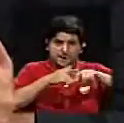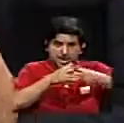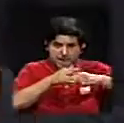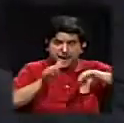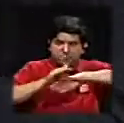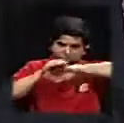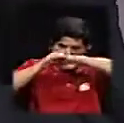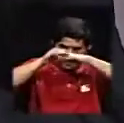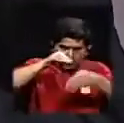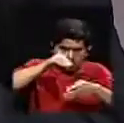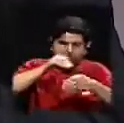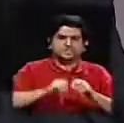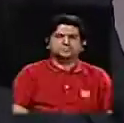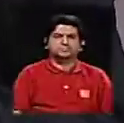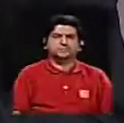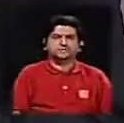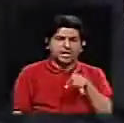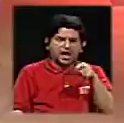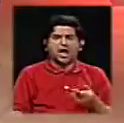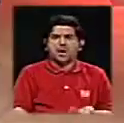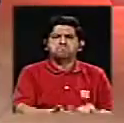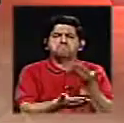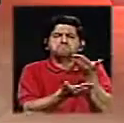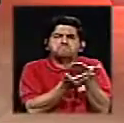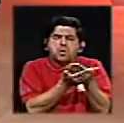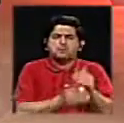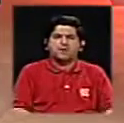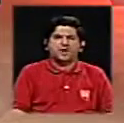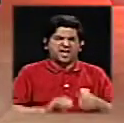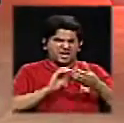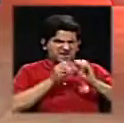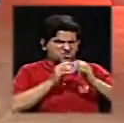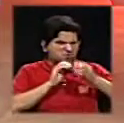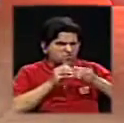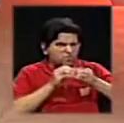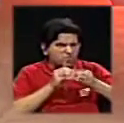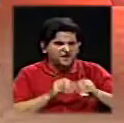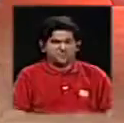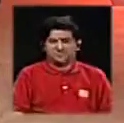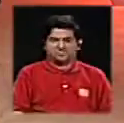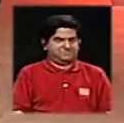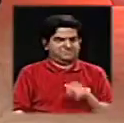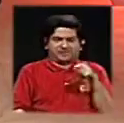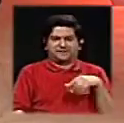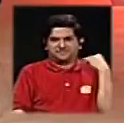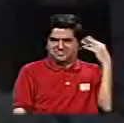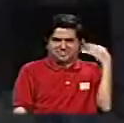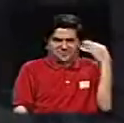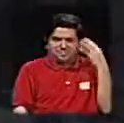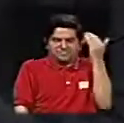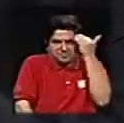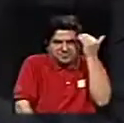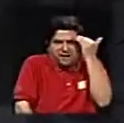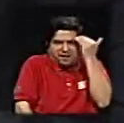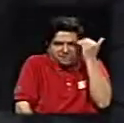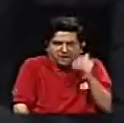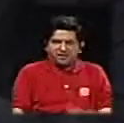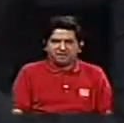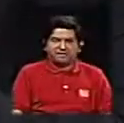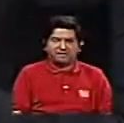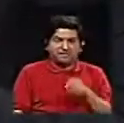alcantarillas, liciten o propongan unas cifras que son risibles, a sabiendas de